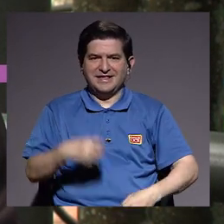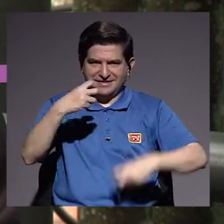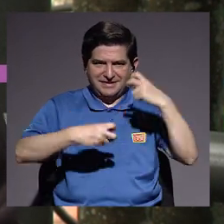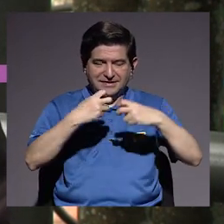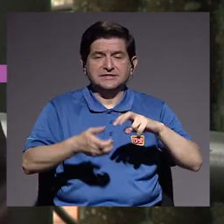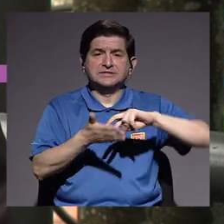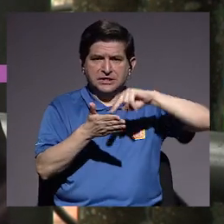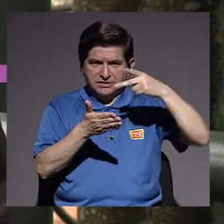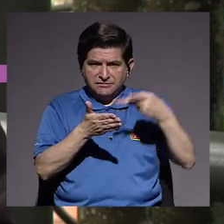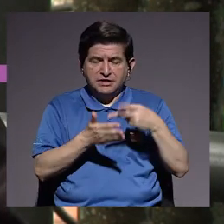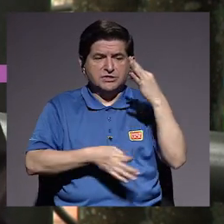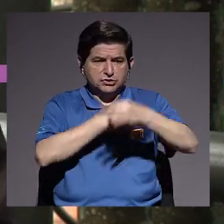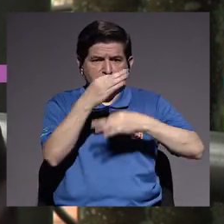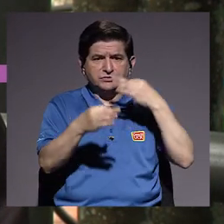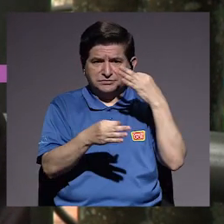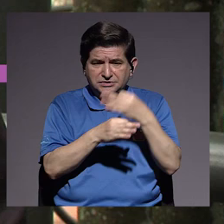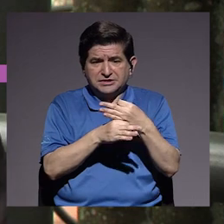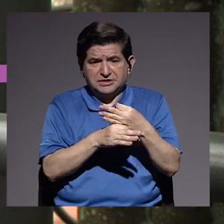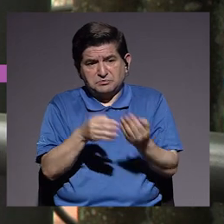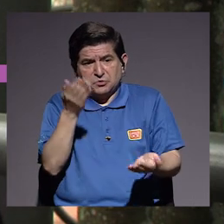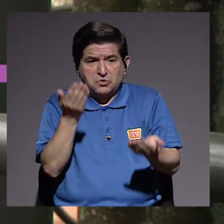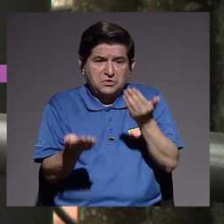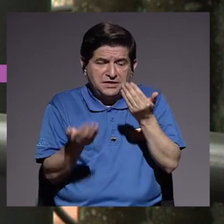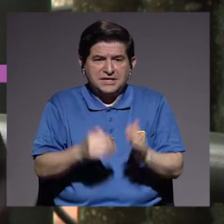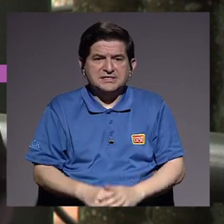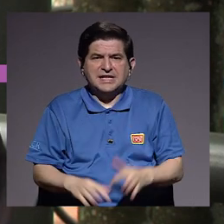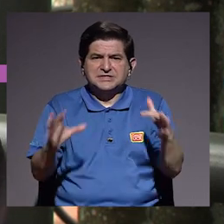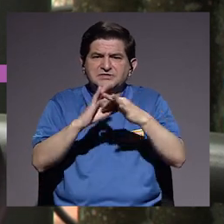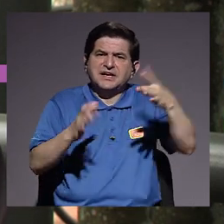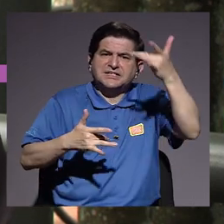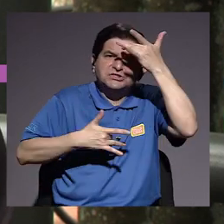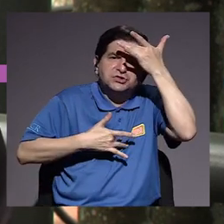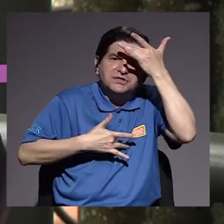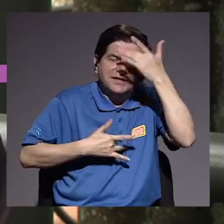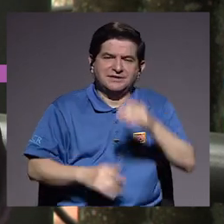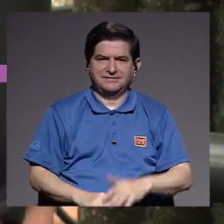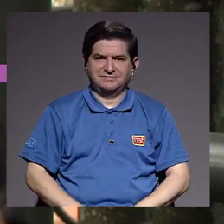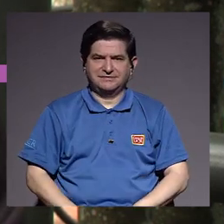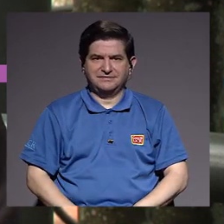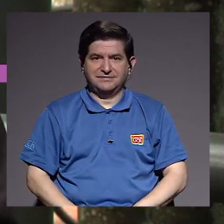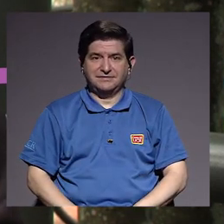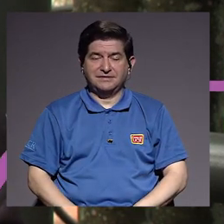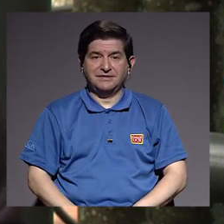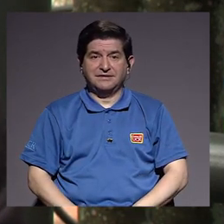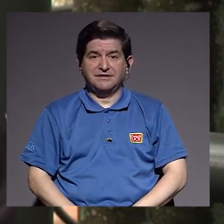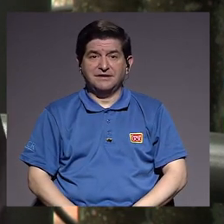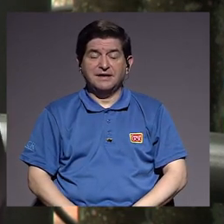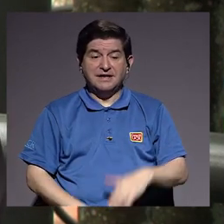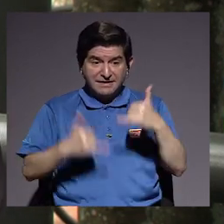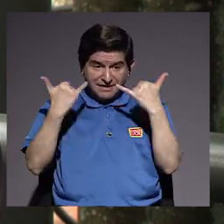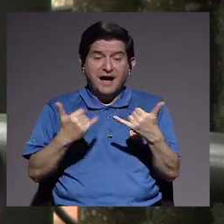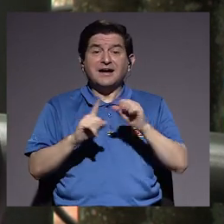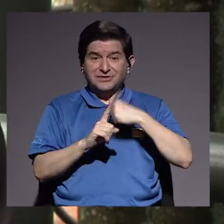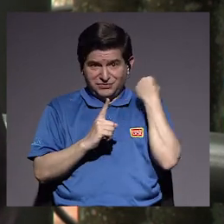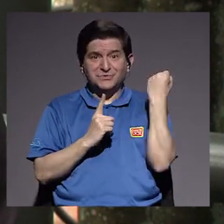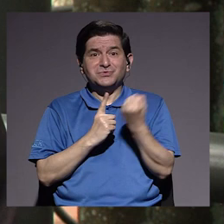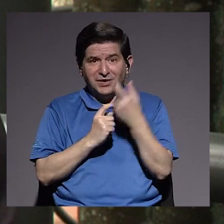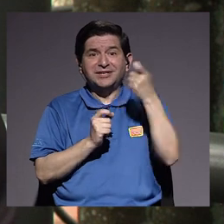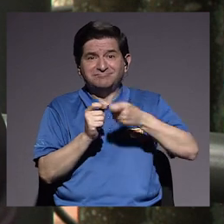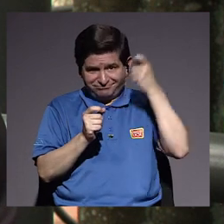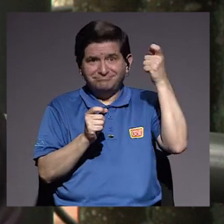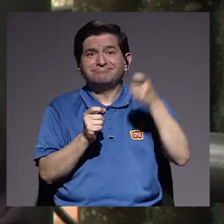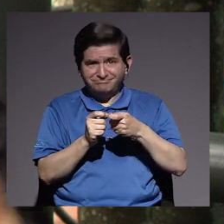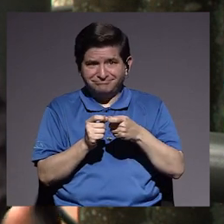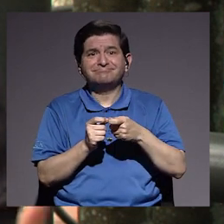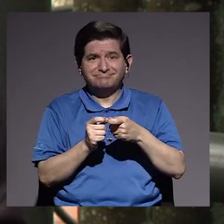de orden biologicista, ¿no?, digamos, una enfermedad. Uh-huh. Y justamente lo que encontramos, o por lo que estamos acá justamente, es